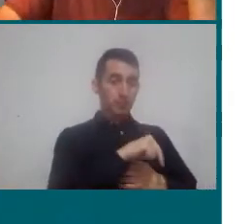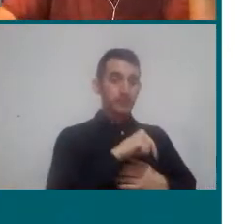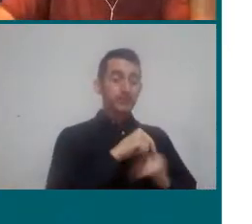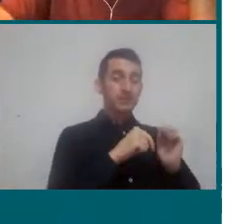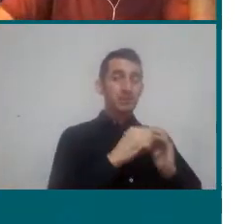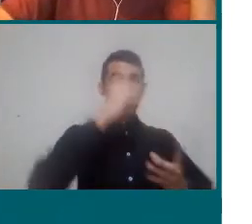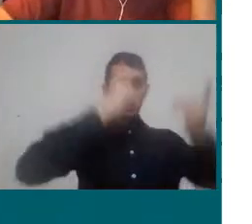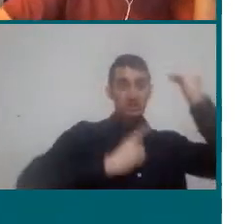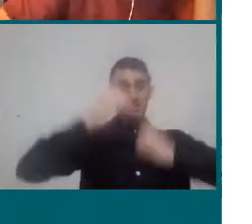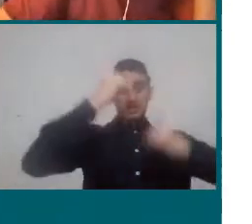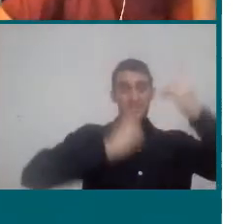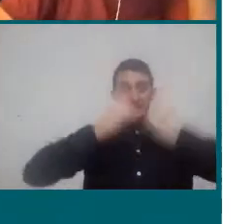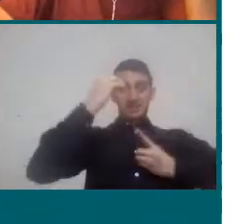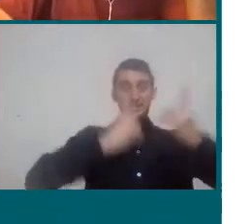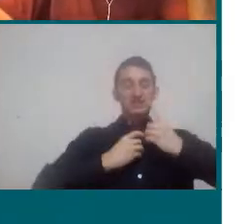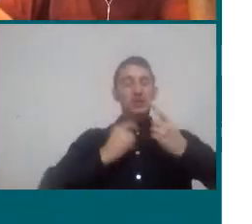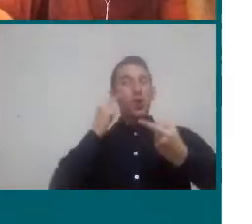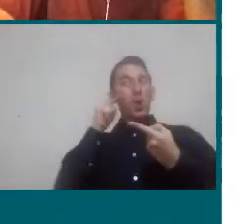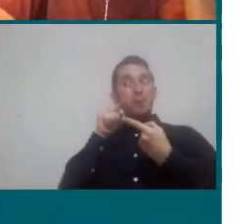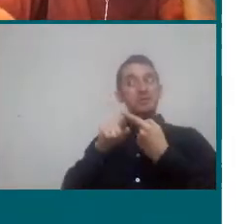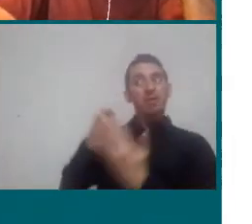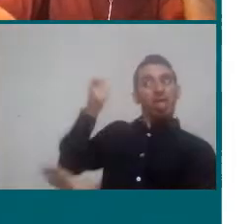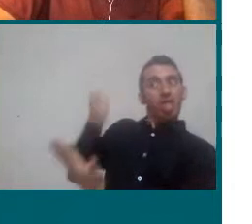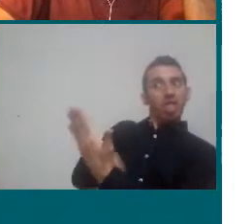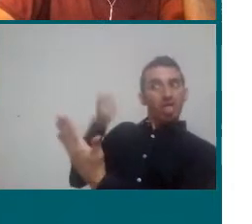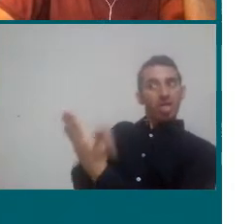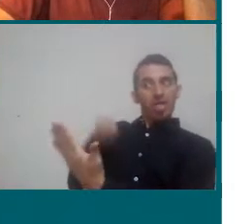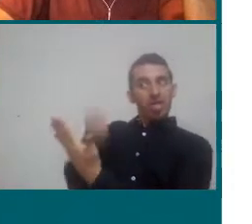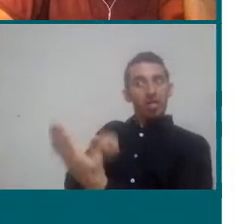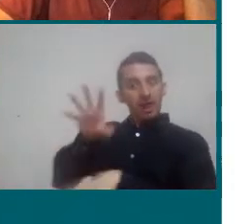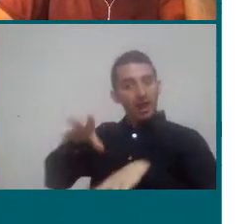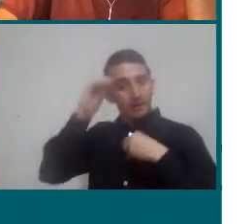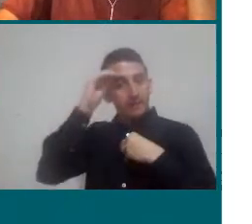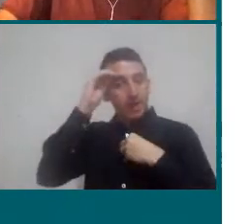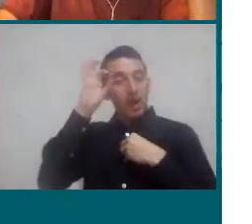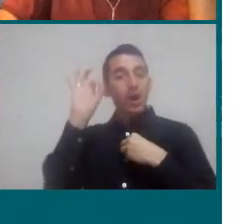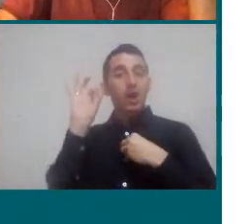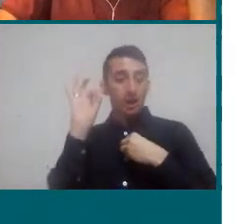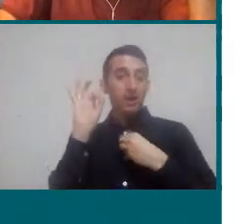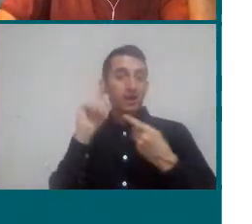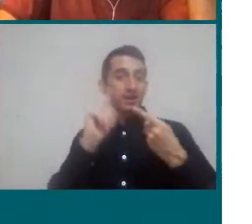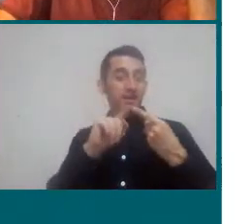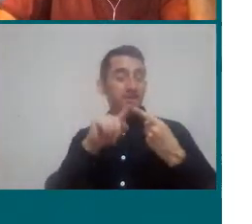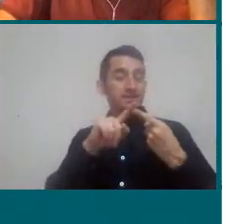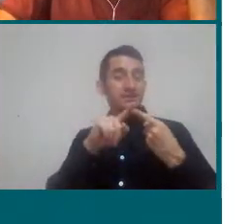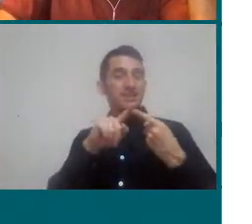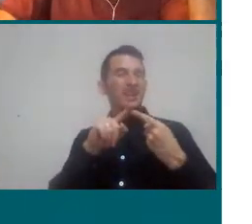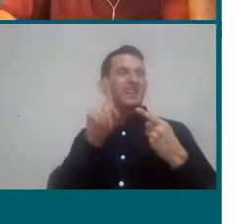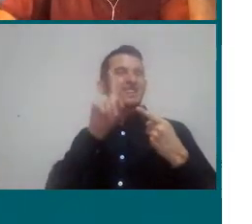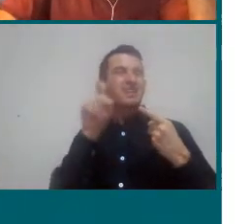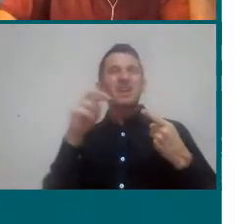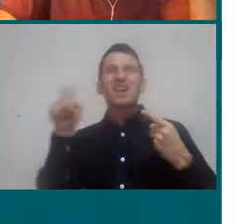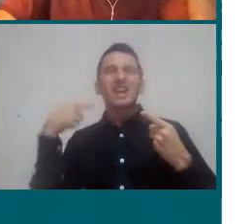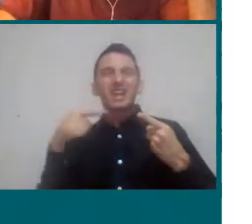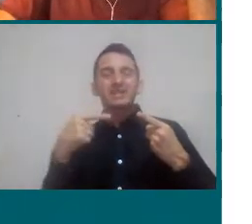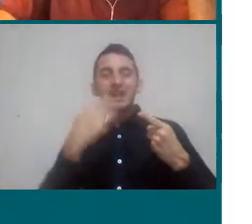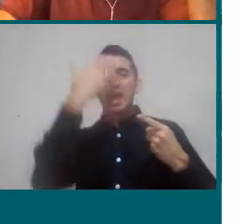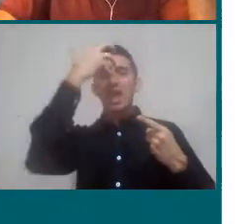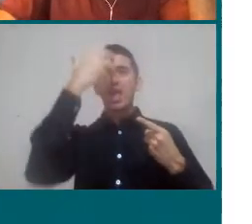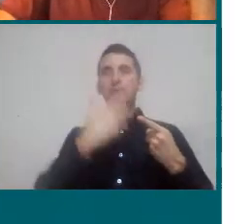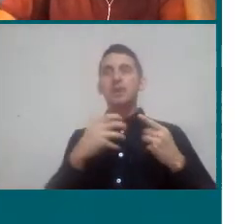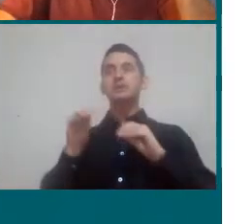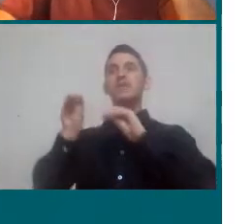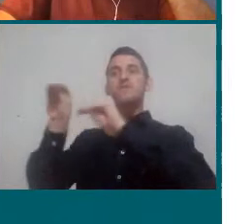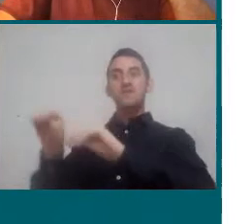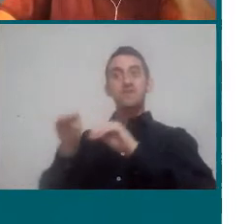decisiones orientadas a regular las dificultades y errores de aprendizaje, que entonces hablamos de una evaluación de carácter